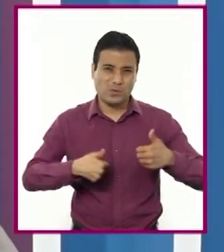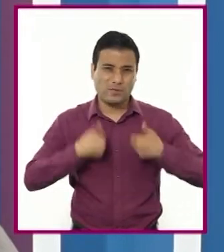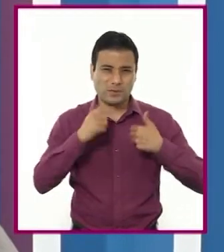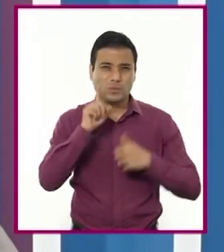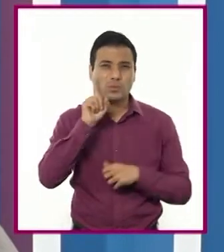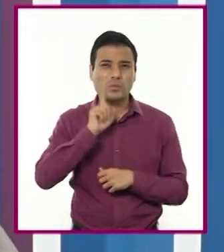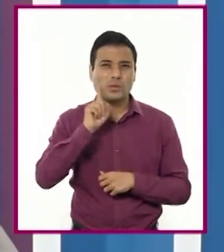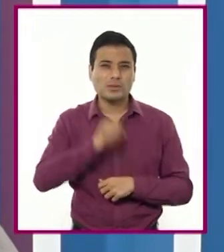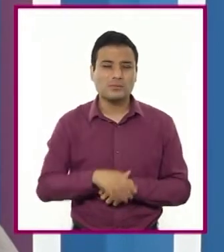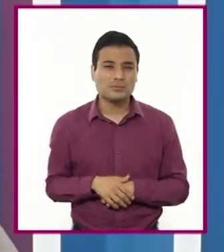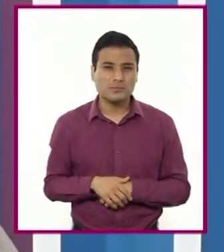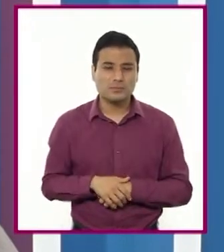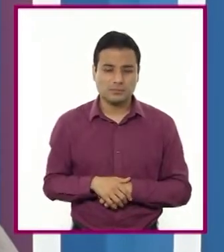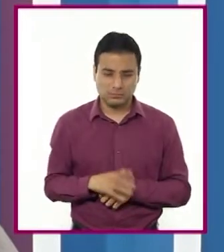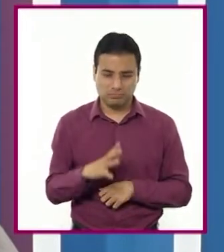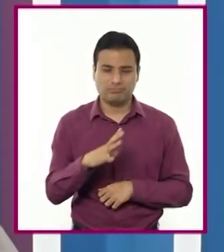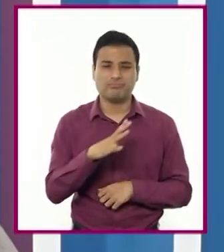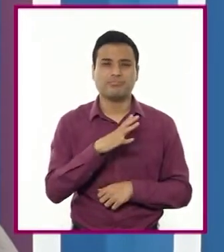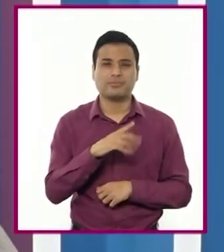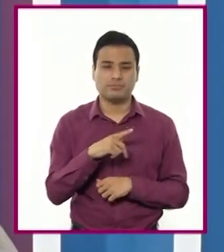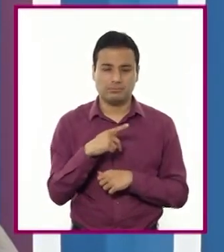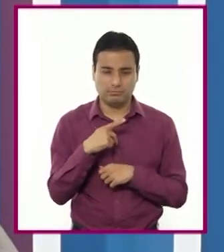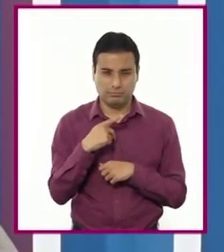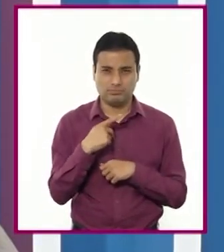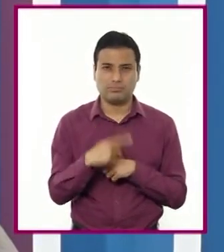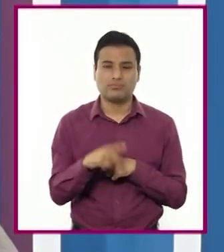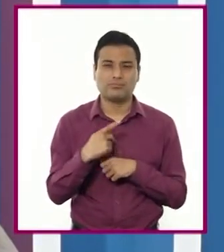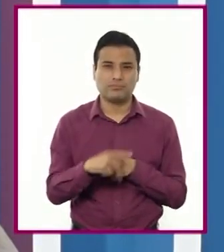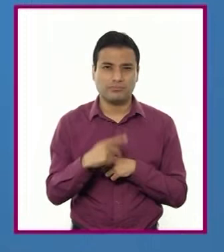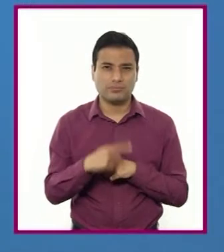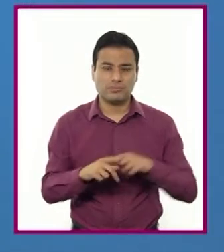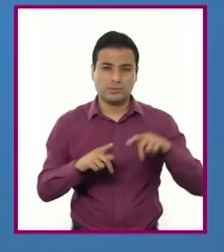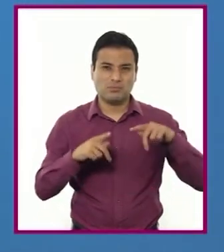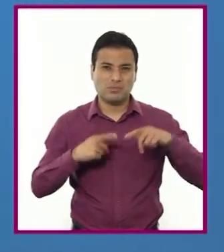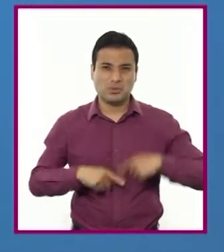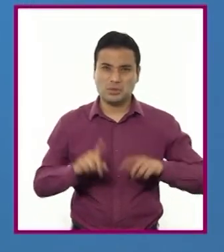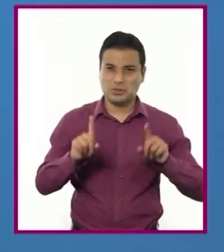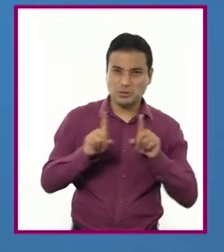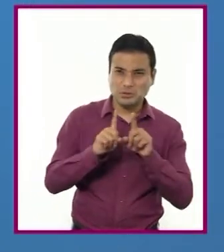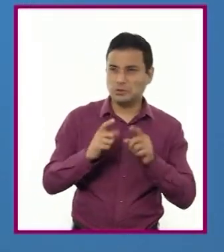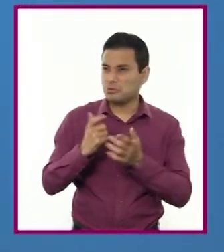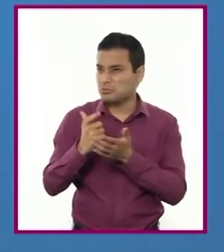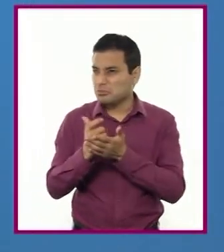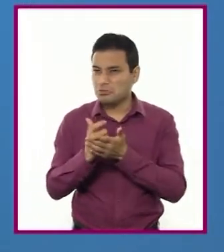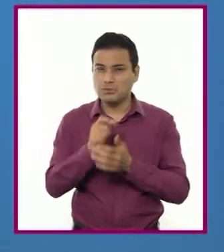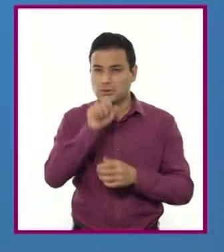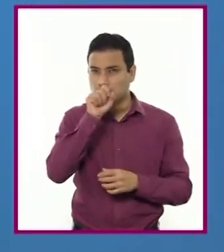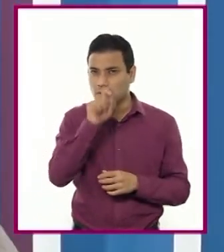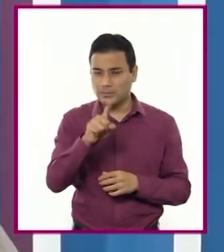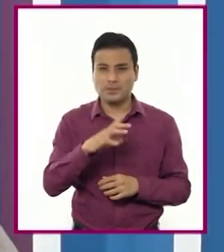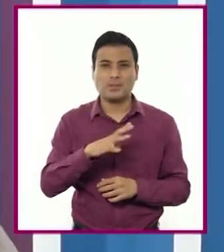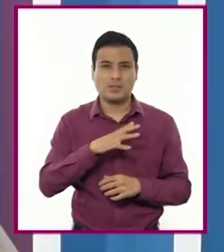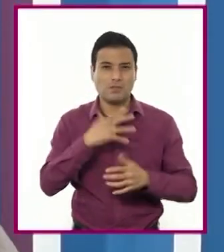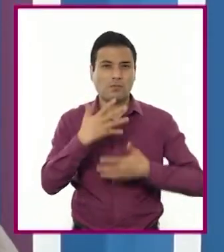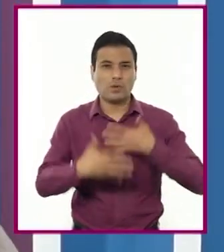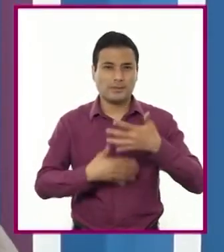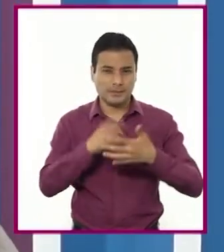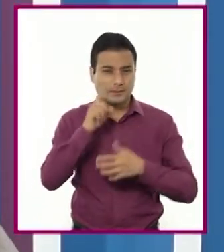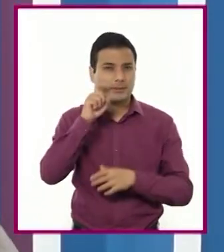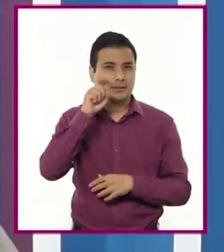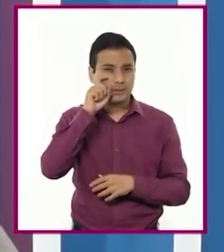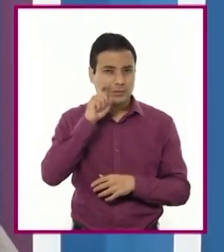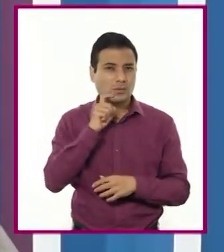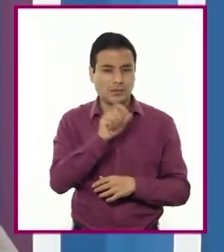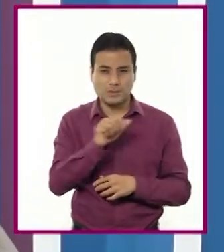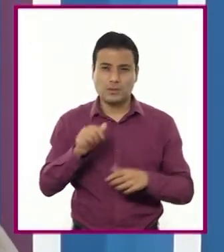adolescentes estaban expuestos y expuestas a intimidación. La violencia sexual también afecta a una importante proporción de